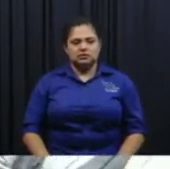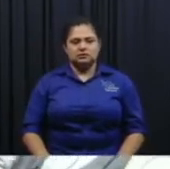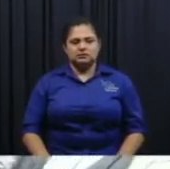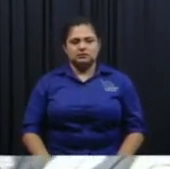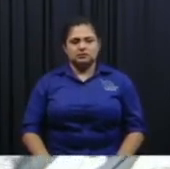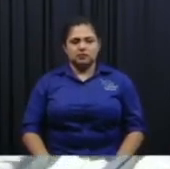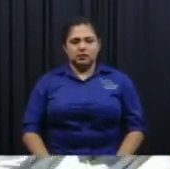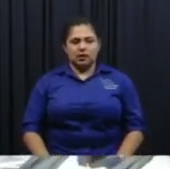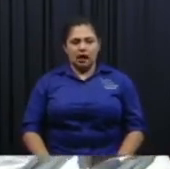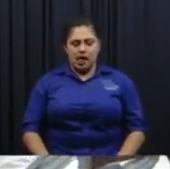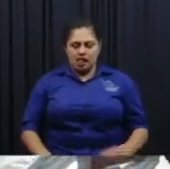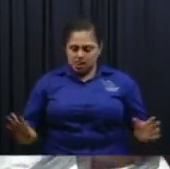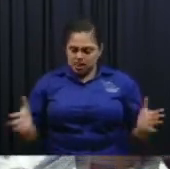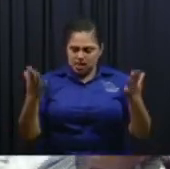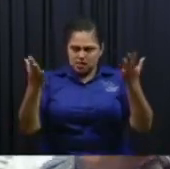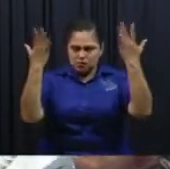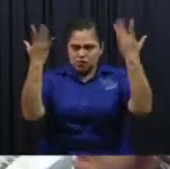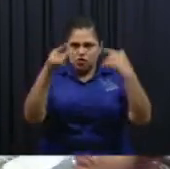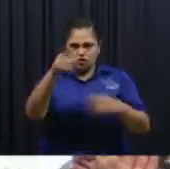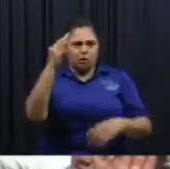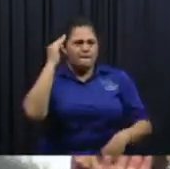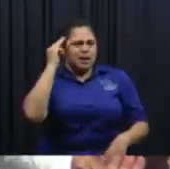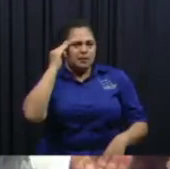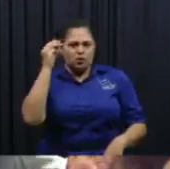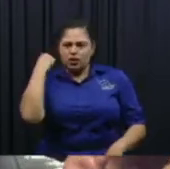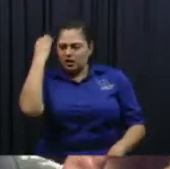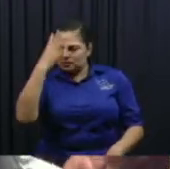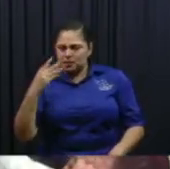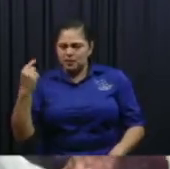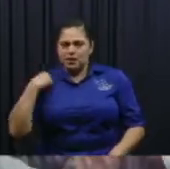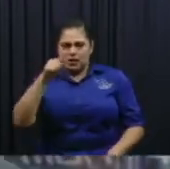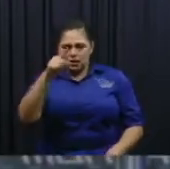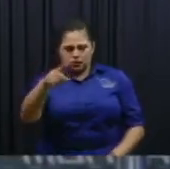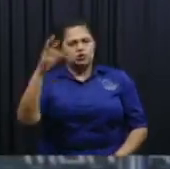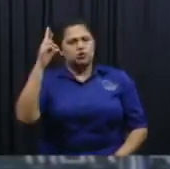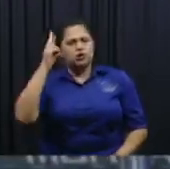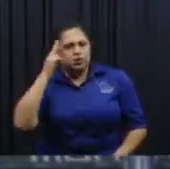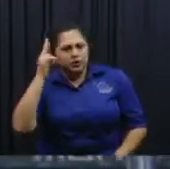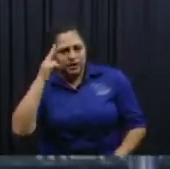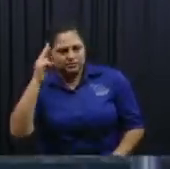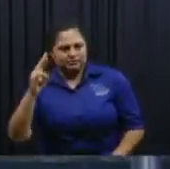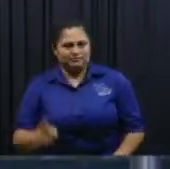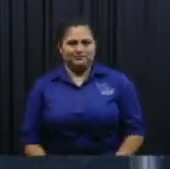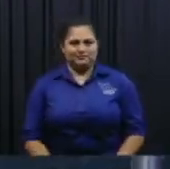activo tu memoria espiritual para que se te quede